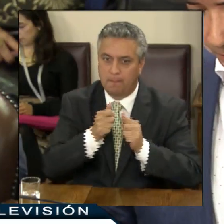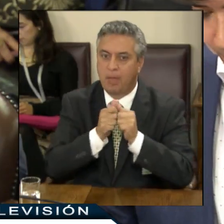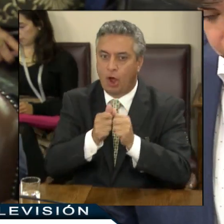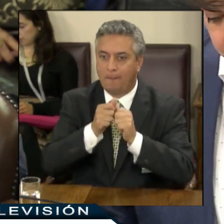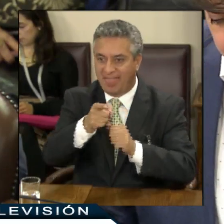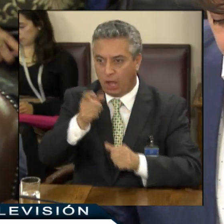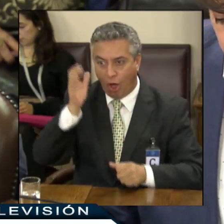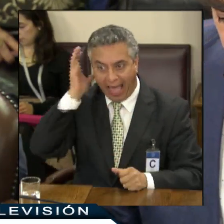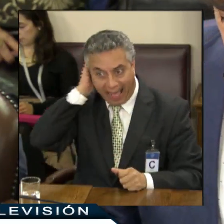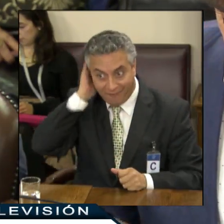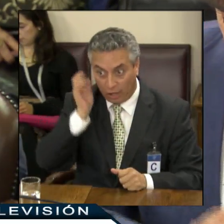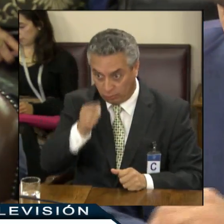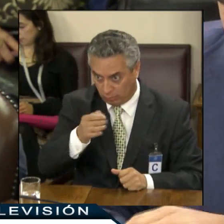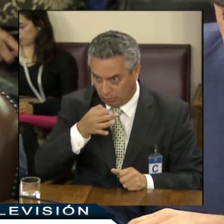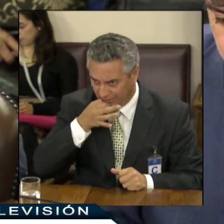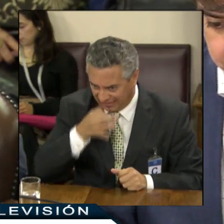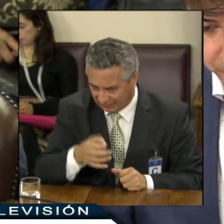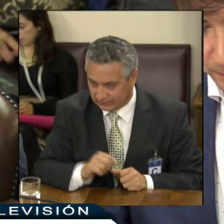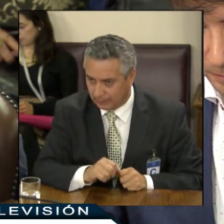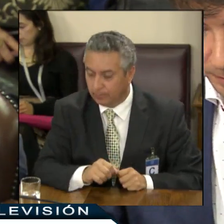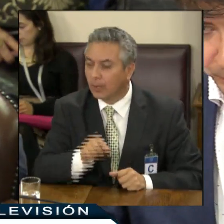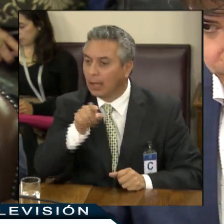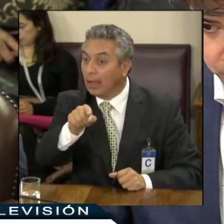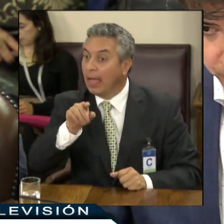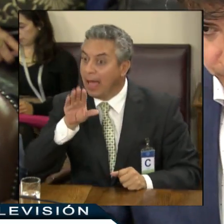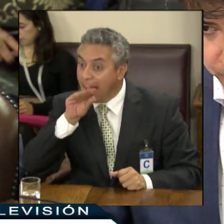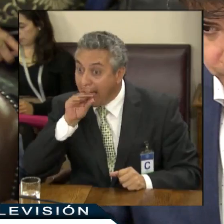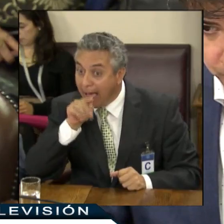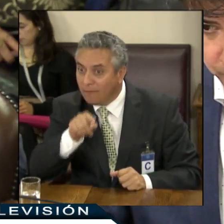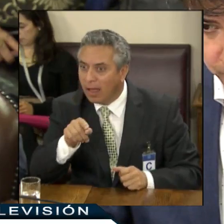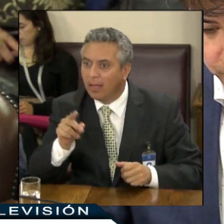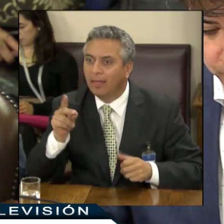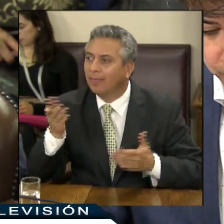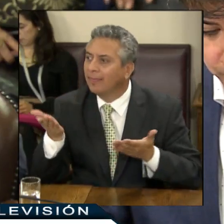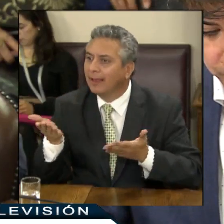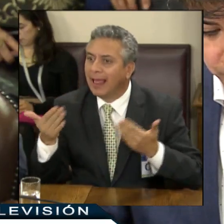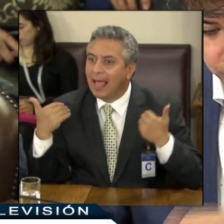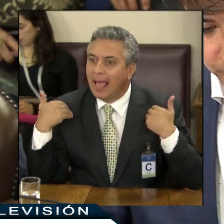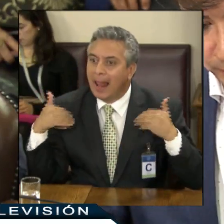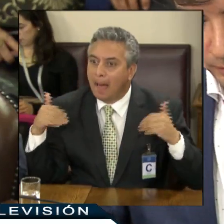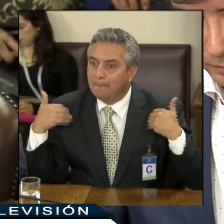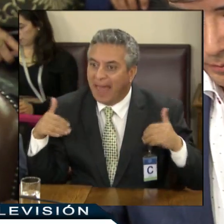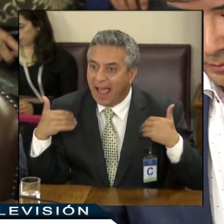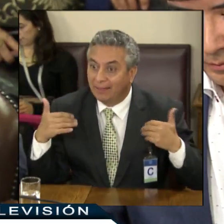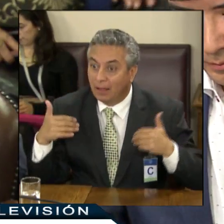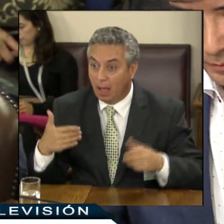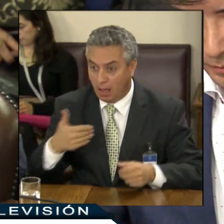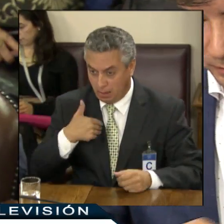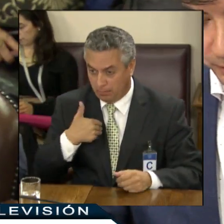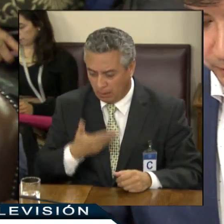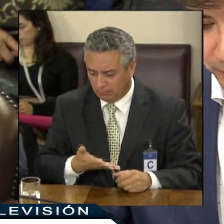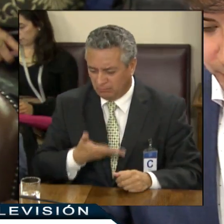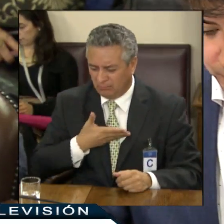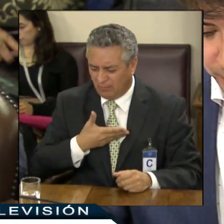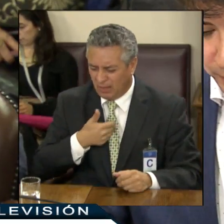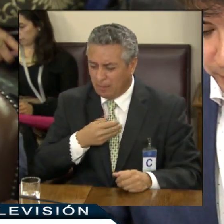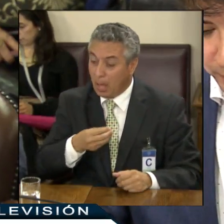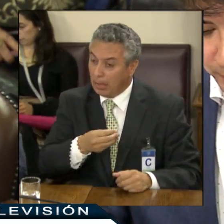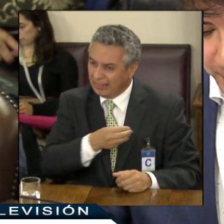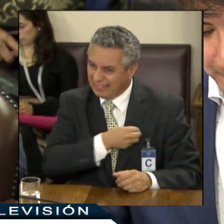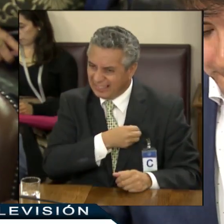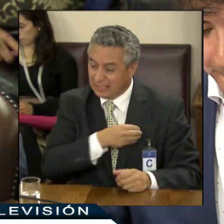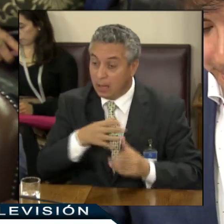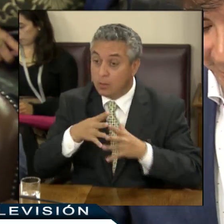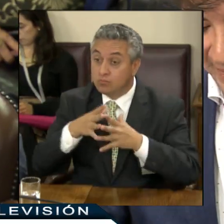Álvaro que habla de eh la práctica me da un poco de tristeza después de tantos